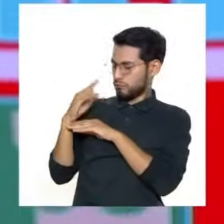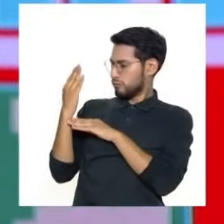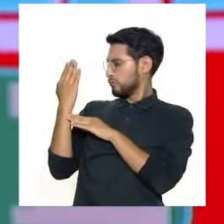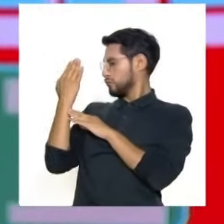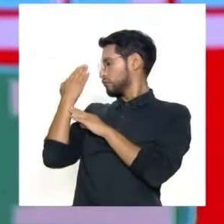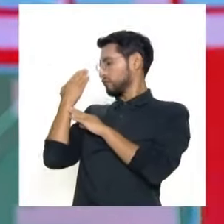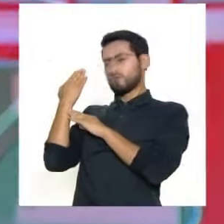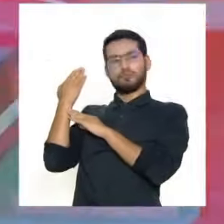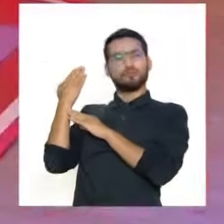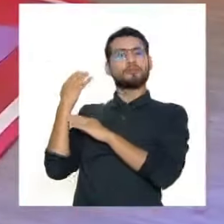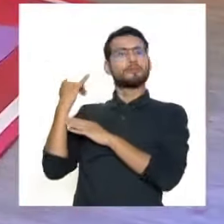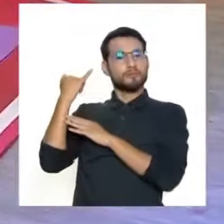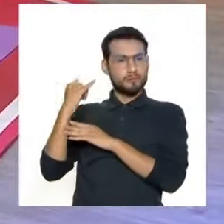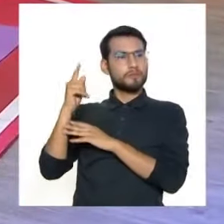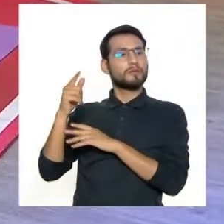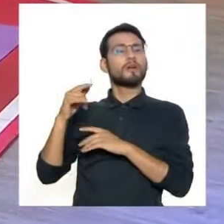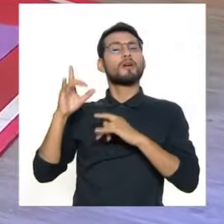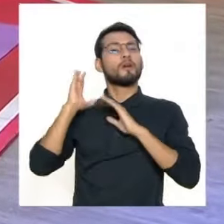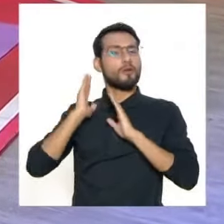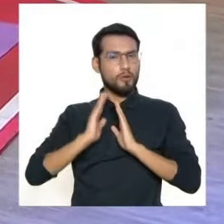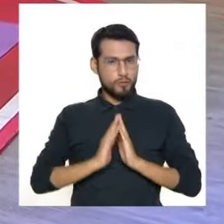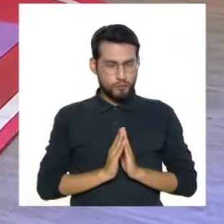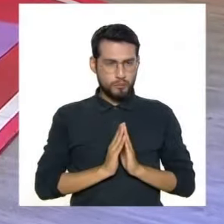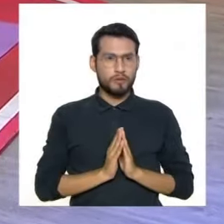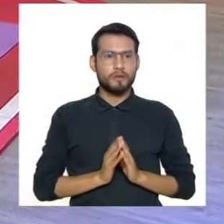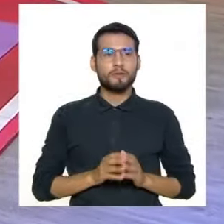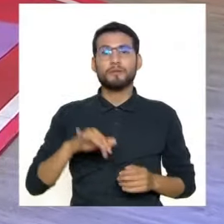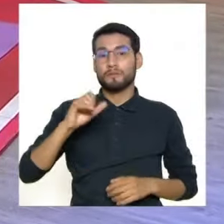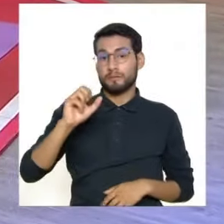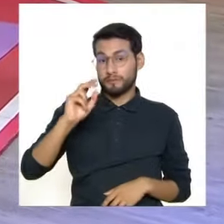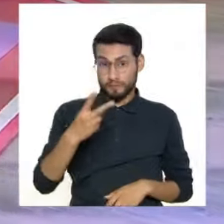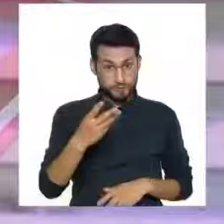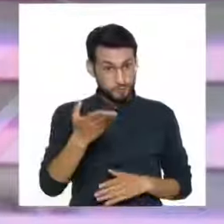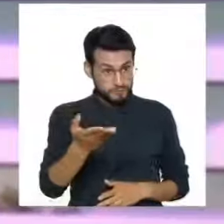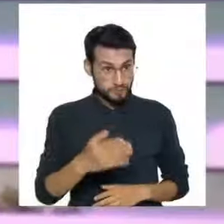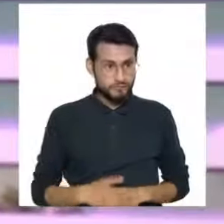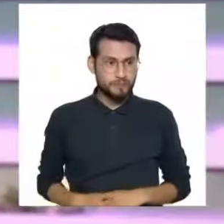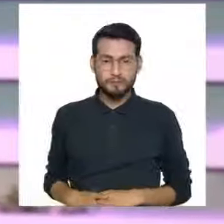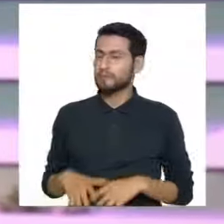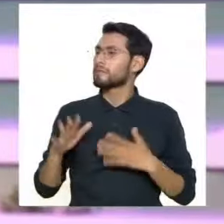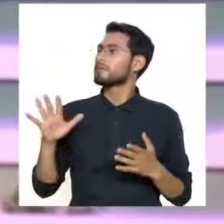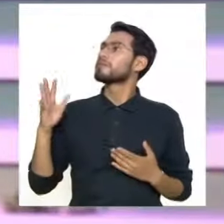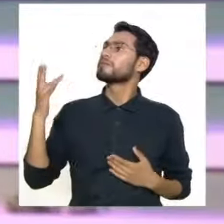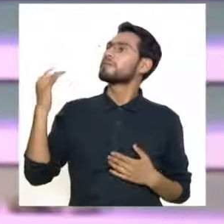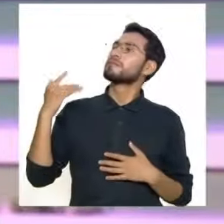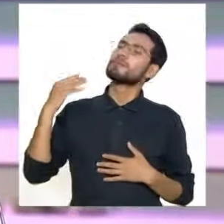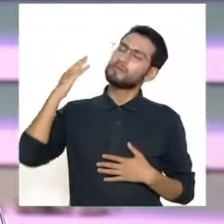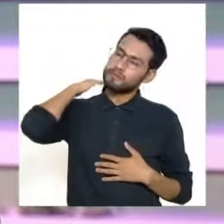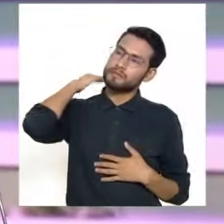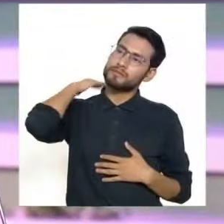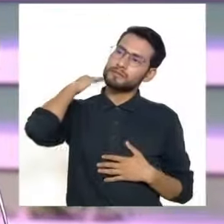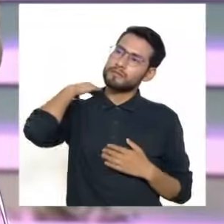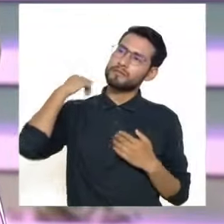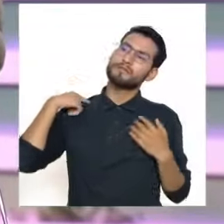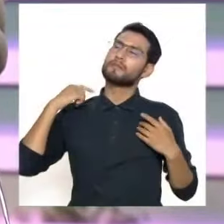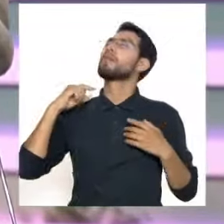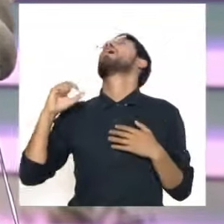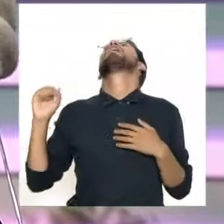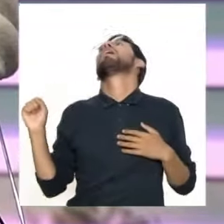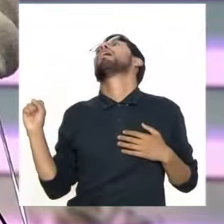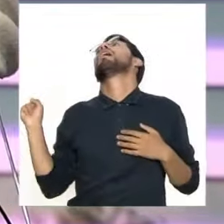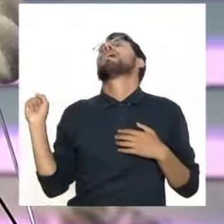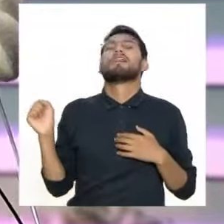salando muy bien hicimos la primera ronda hacemos una segunda ronda nos falta el lado izquierdo Espérate que me salió la más cara